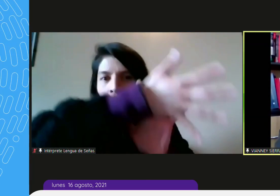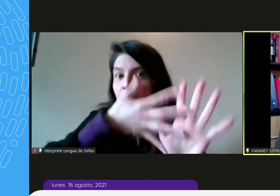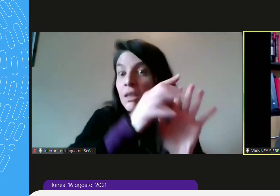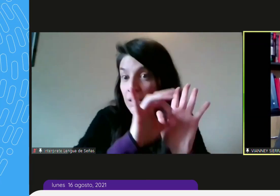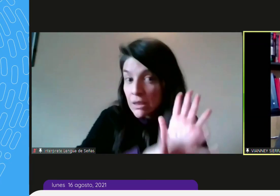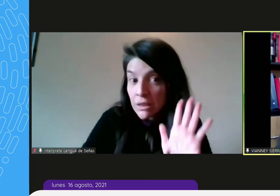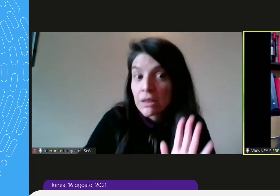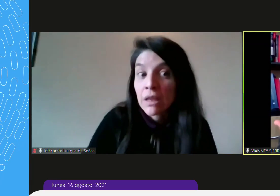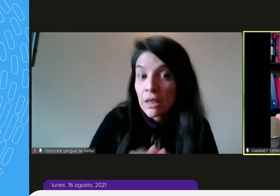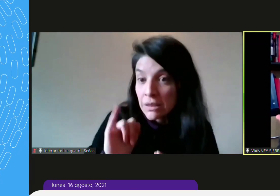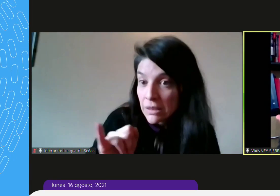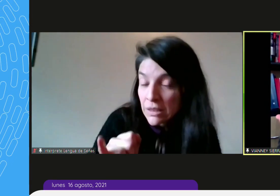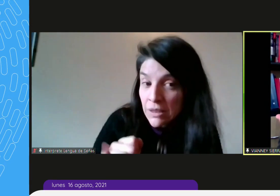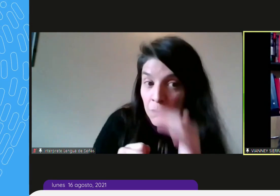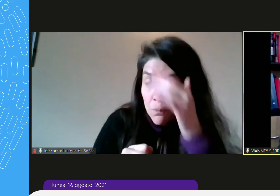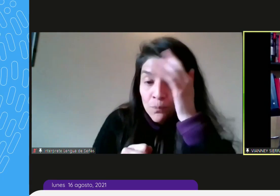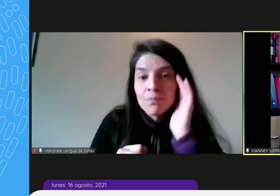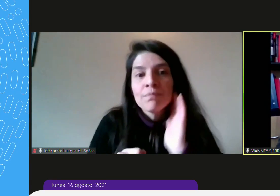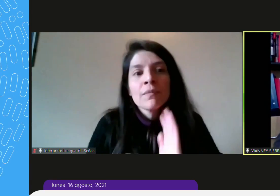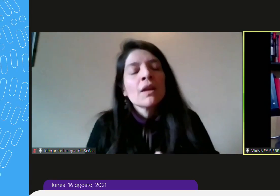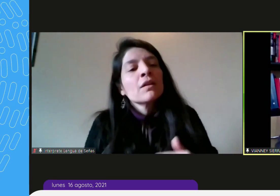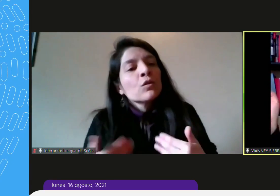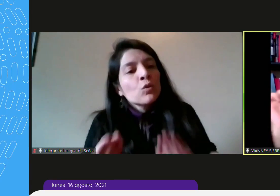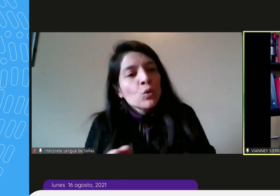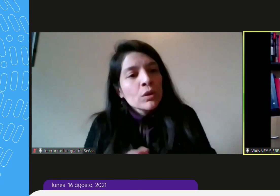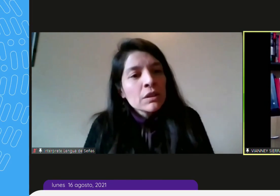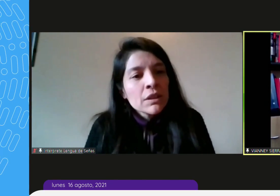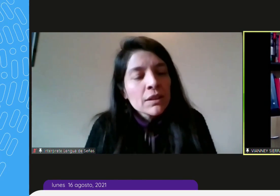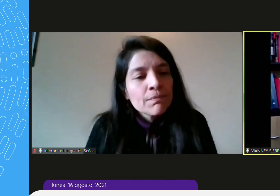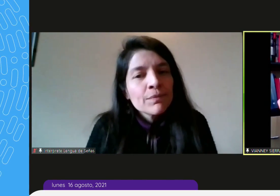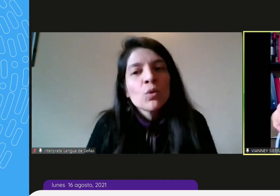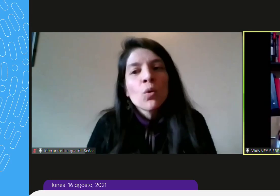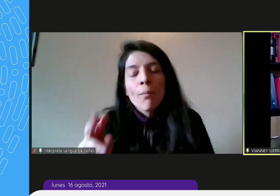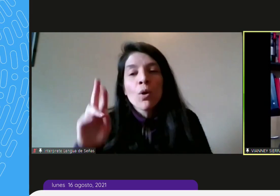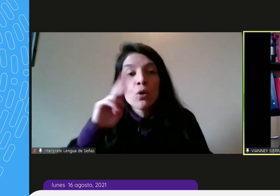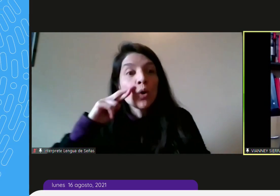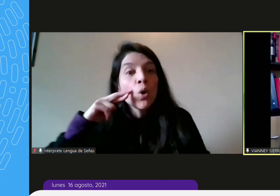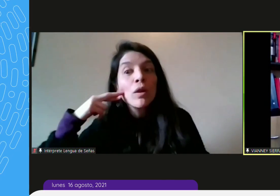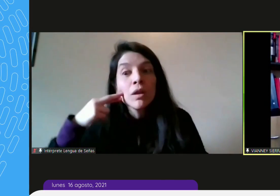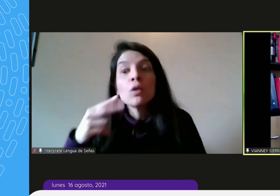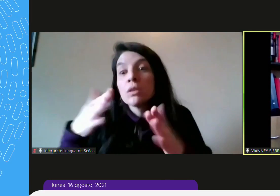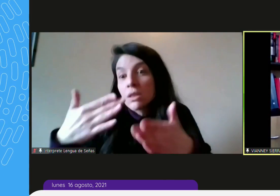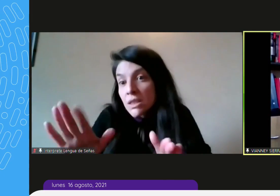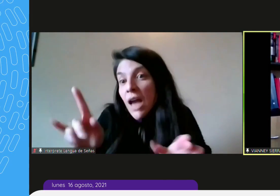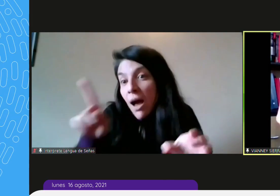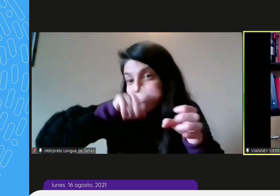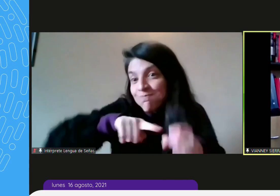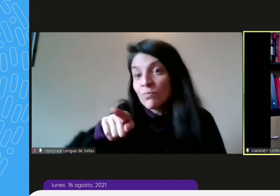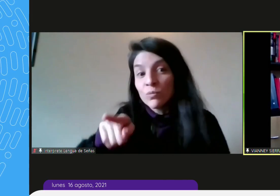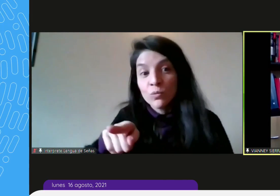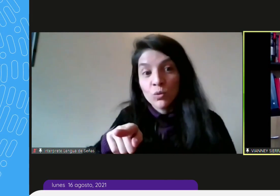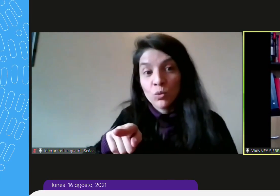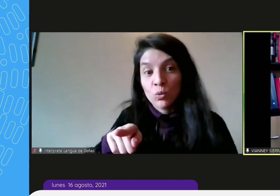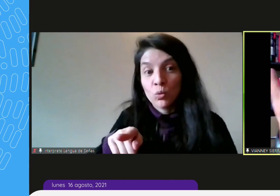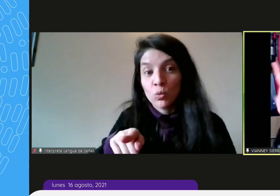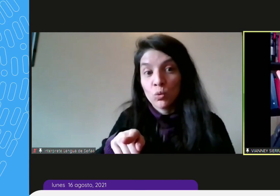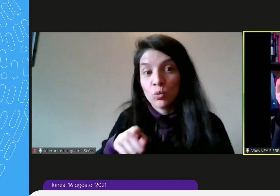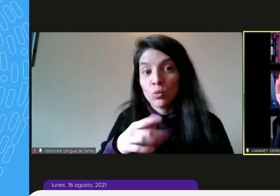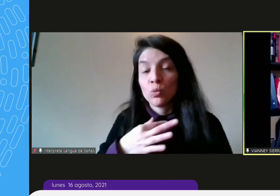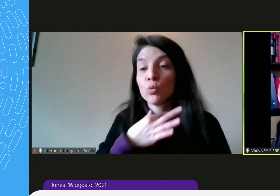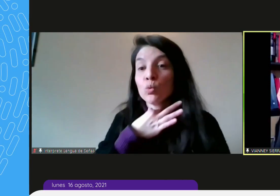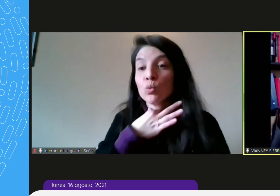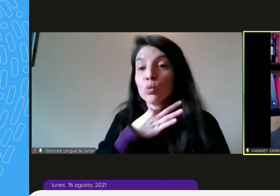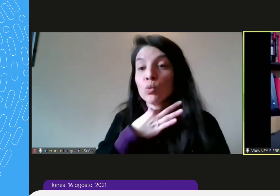Sí. Entonces, como Rodrigo puedo entrar ahora, ¿tú quieres que te dé